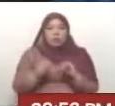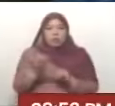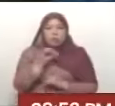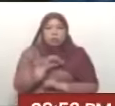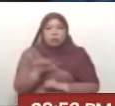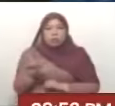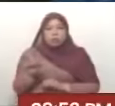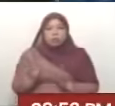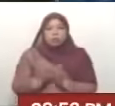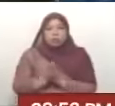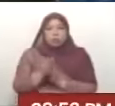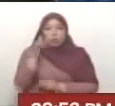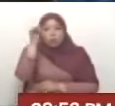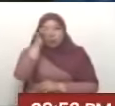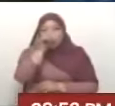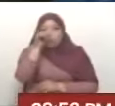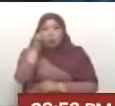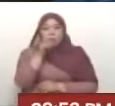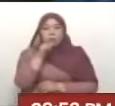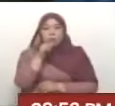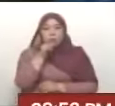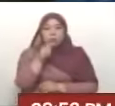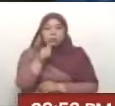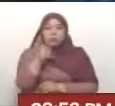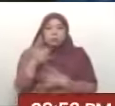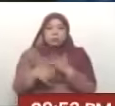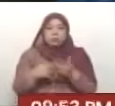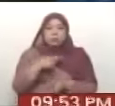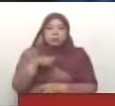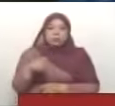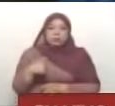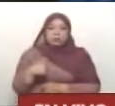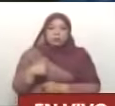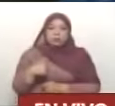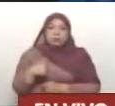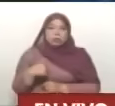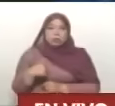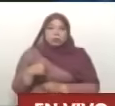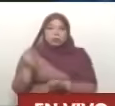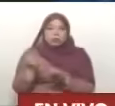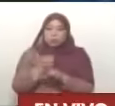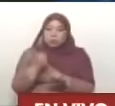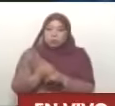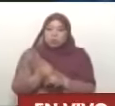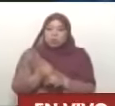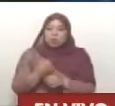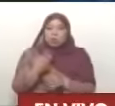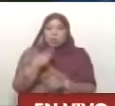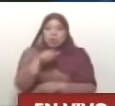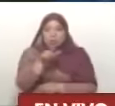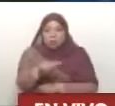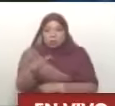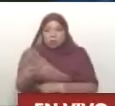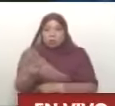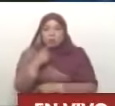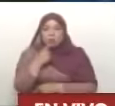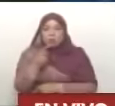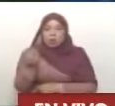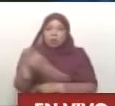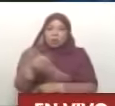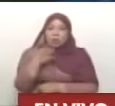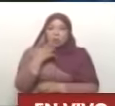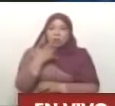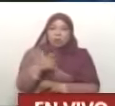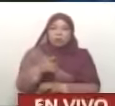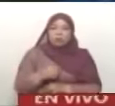semana, sábado y domingo, alguna de ellas. Pero déjeme aprovechar un caso que no salió a la prensa, presidente, y que es un ejemplo